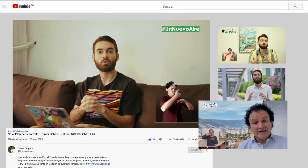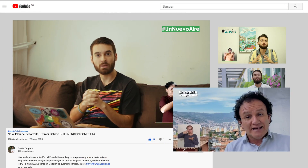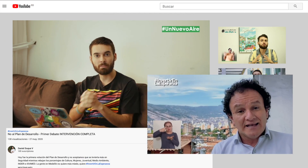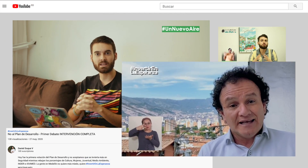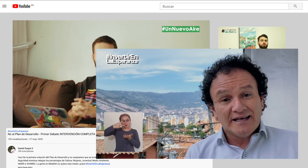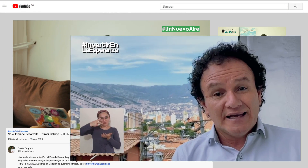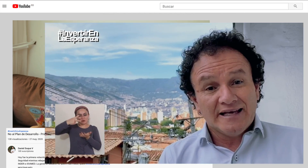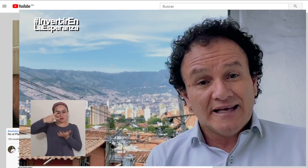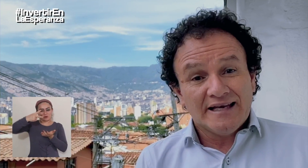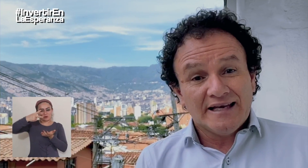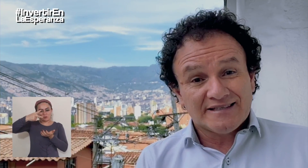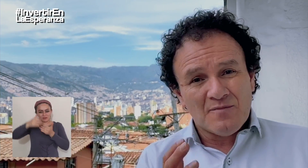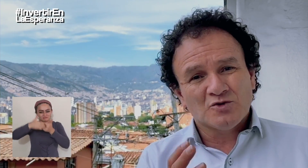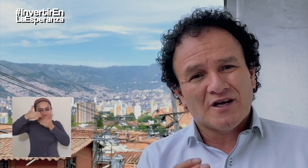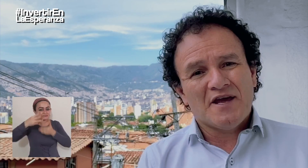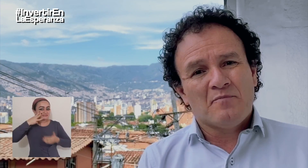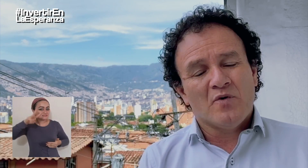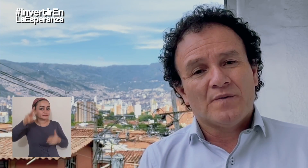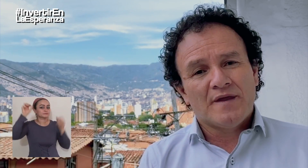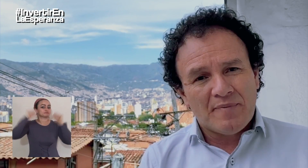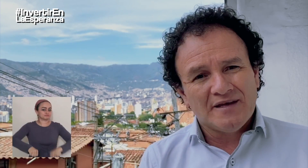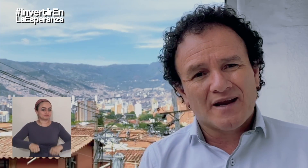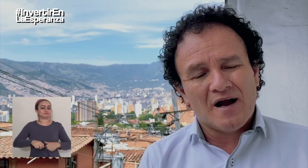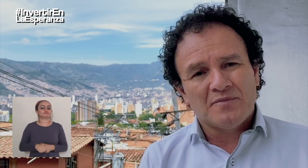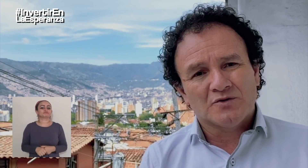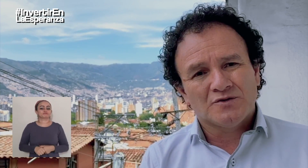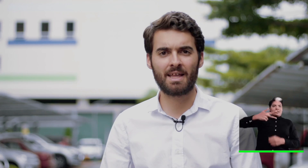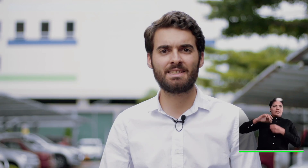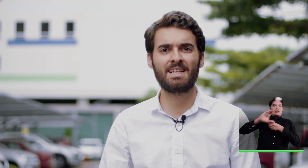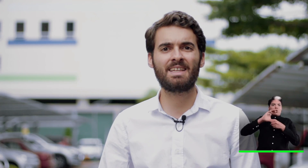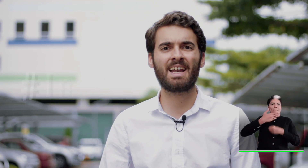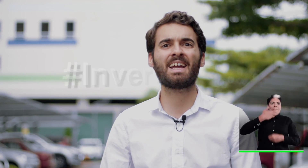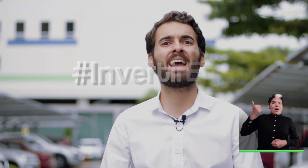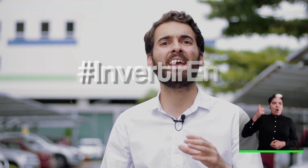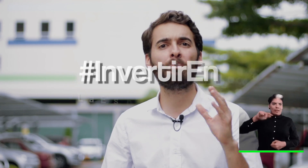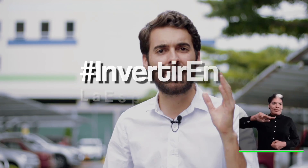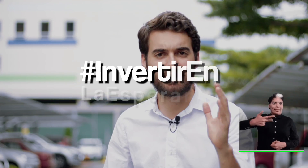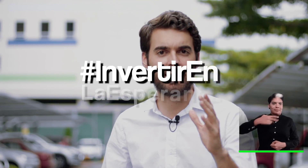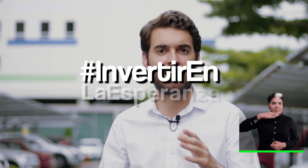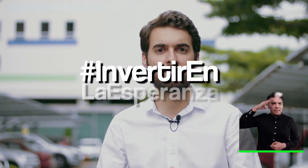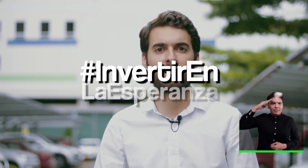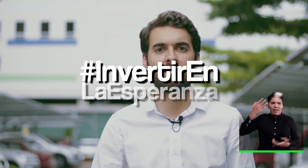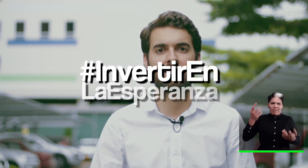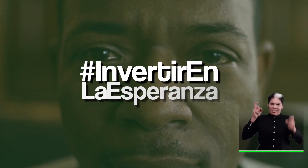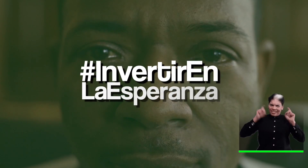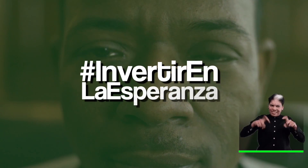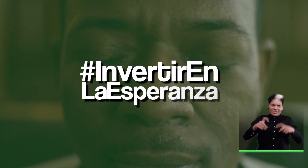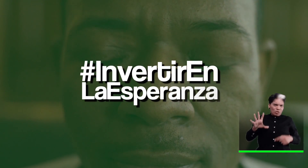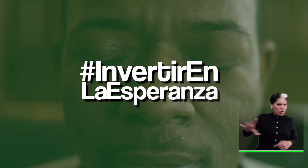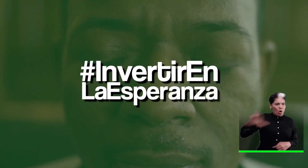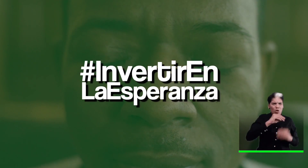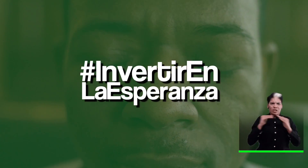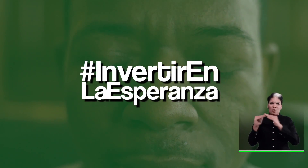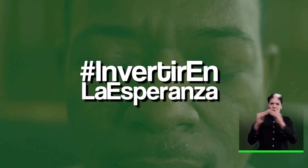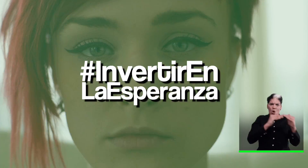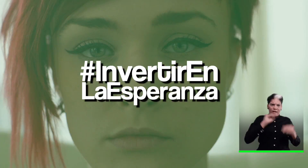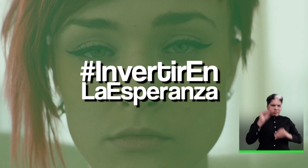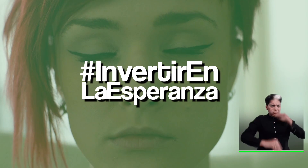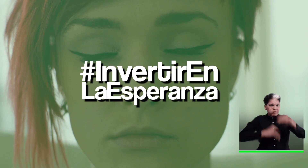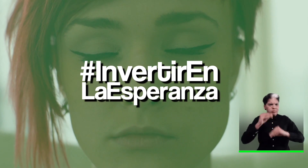logramos incluir varias de nuestras propuestas. Estamos a tiempo de pedir cambios. Medellín tiene que invertir en la esperanza.